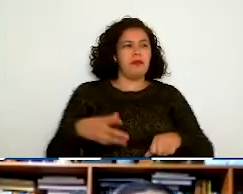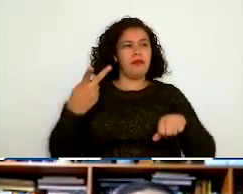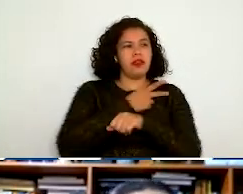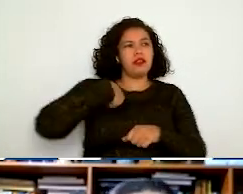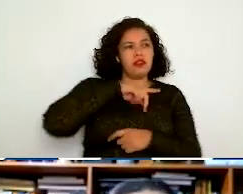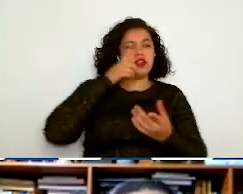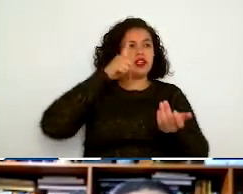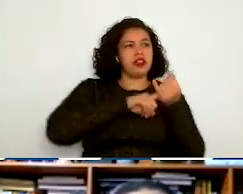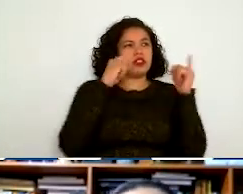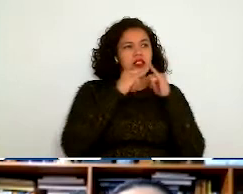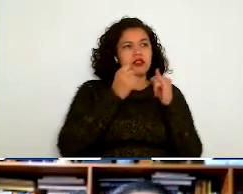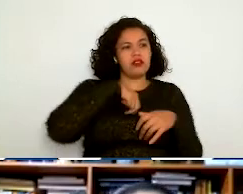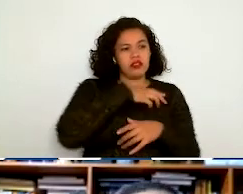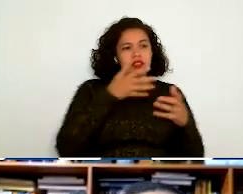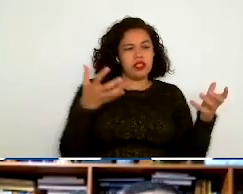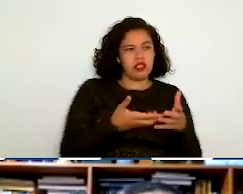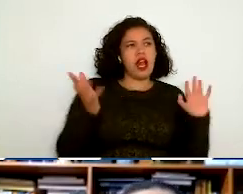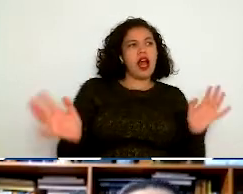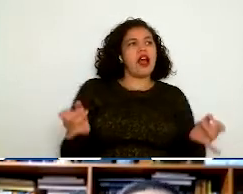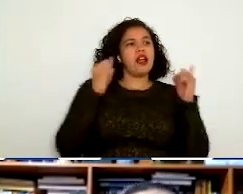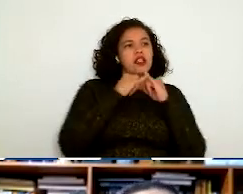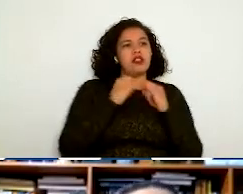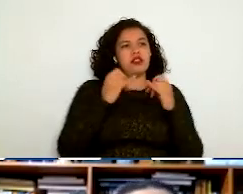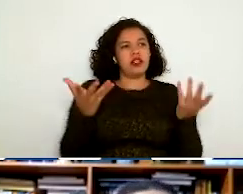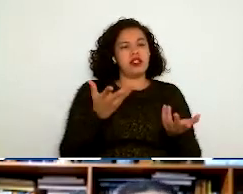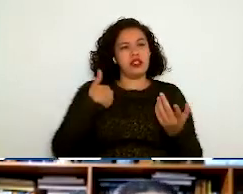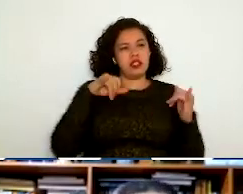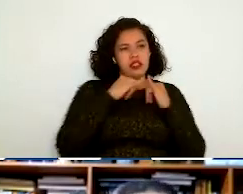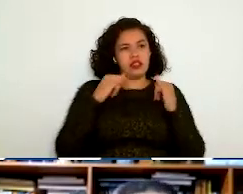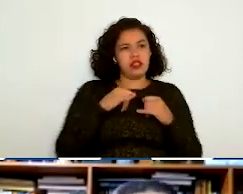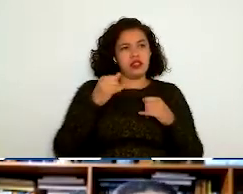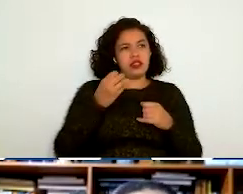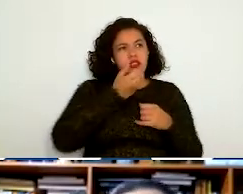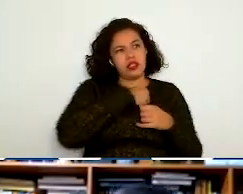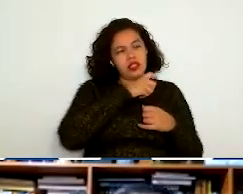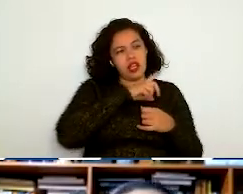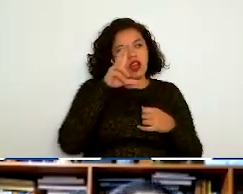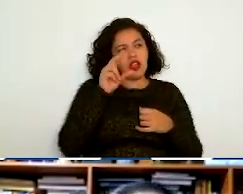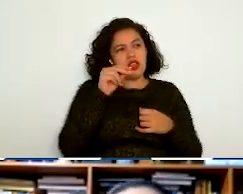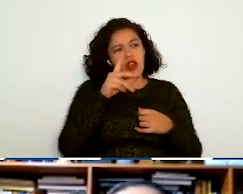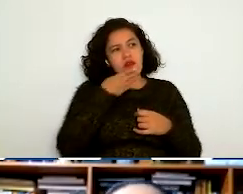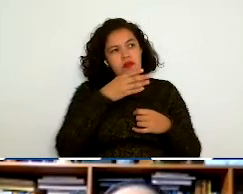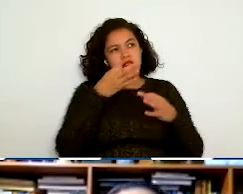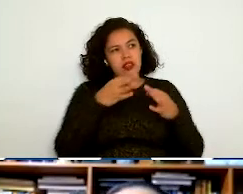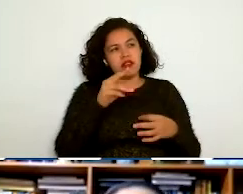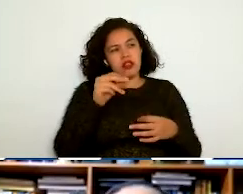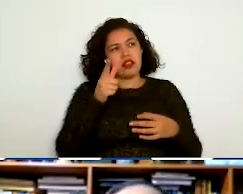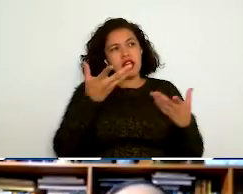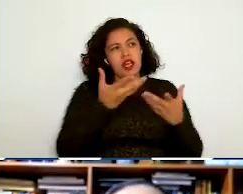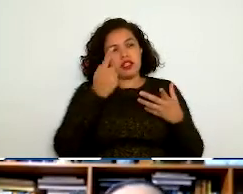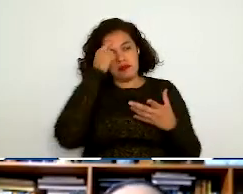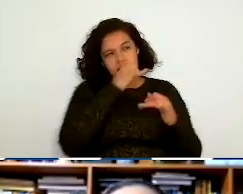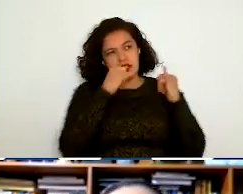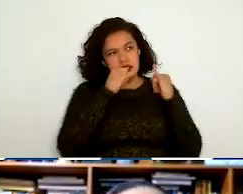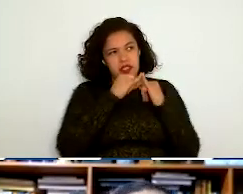las instituciones? Pues la institución va siendo una institución no saludable. eso colabora a que mi institución no